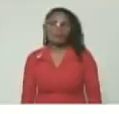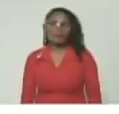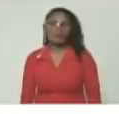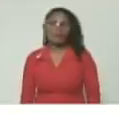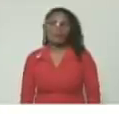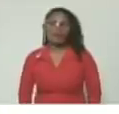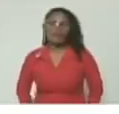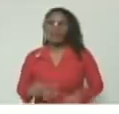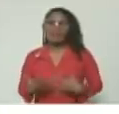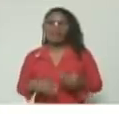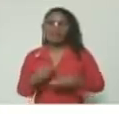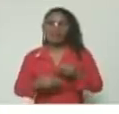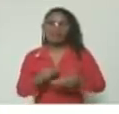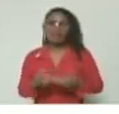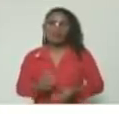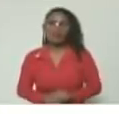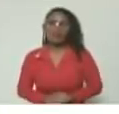¿Qué hicimos?